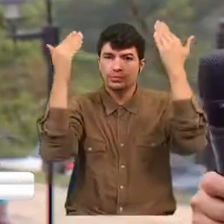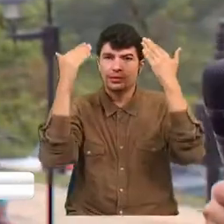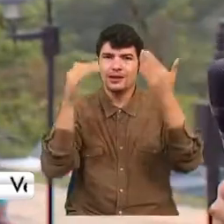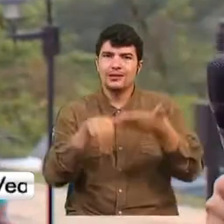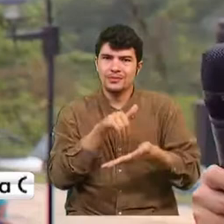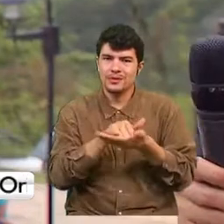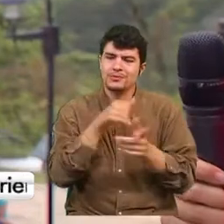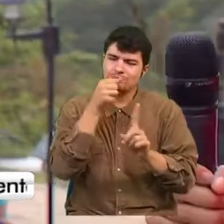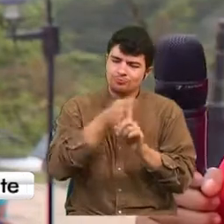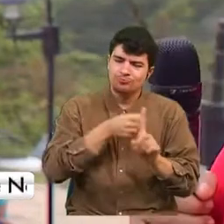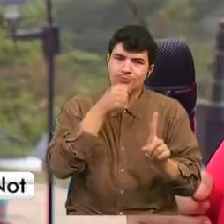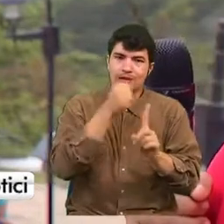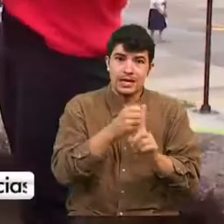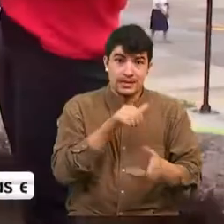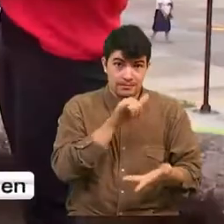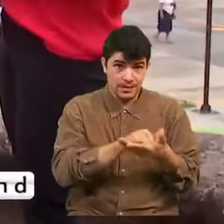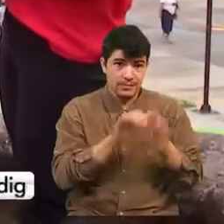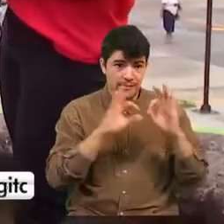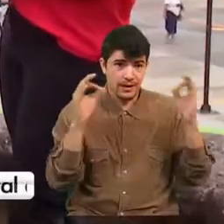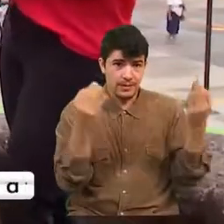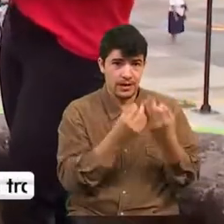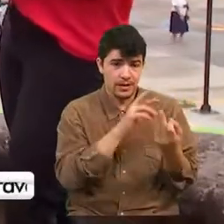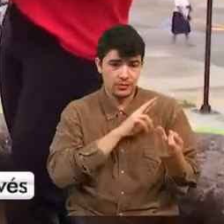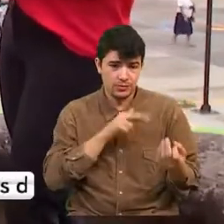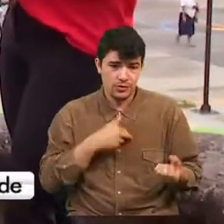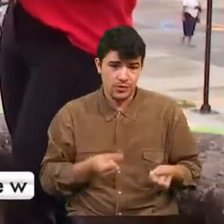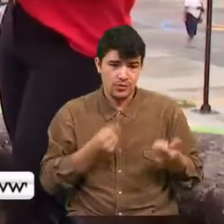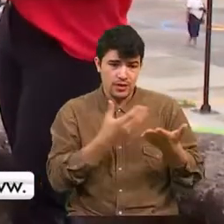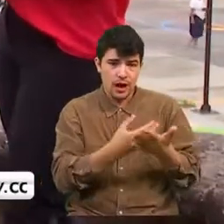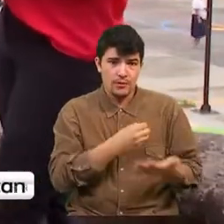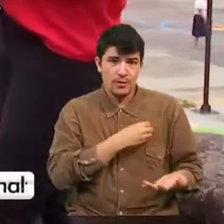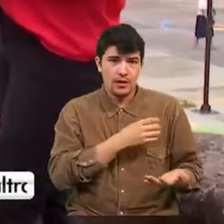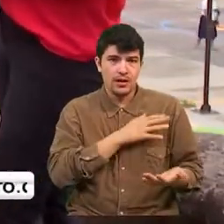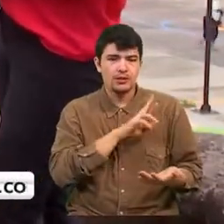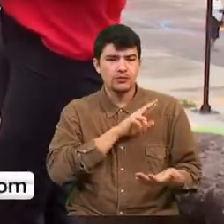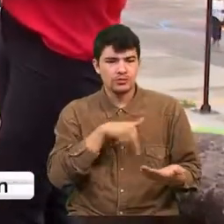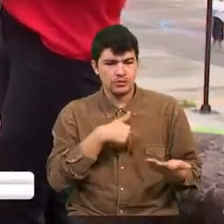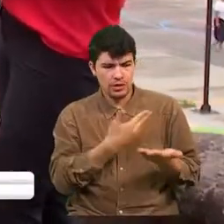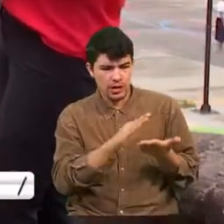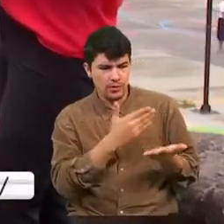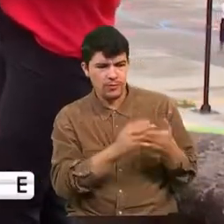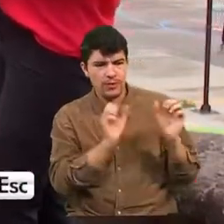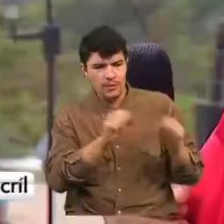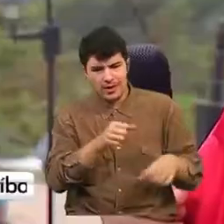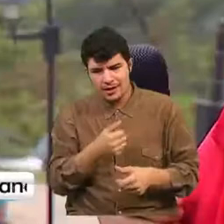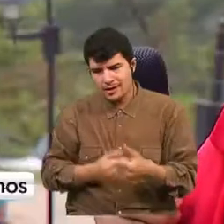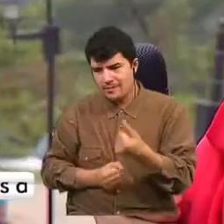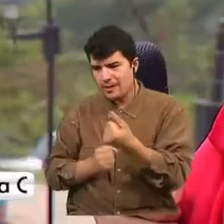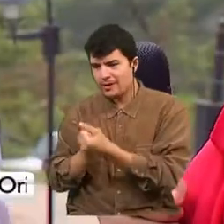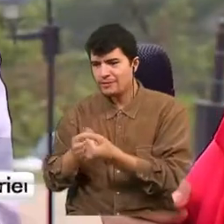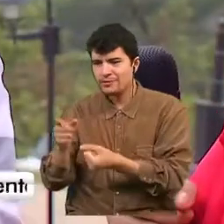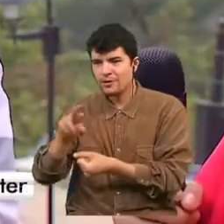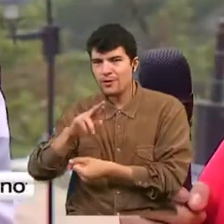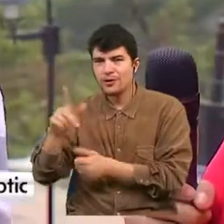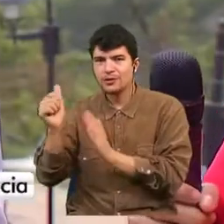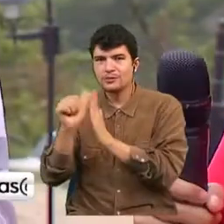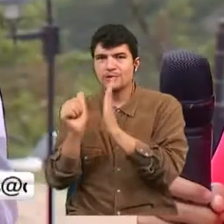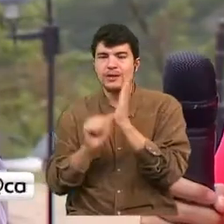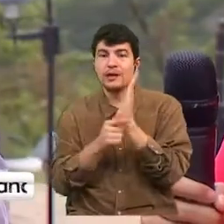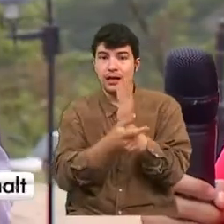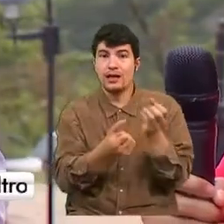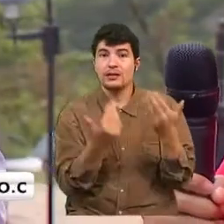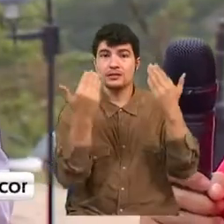misma manera luego a esa misma familia que le dimos oportunidad, le compramos para otros programas y nos puedan servir hasta de proveedores.